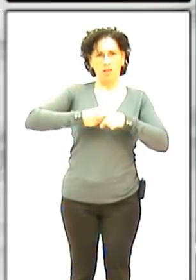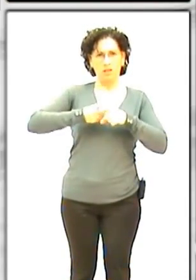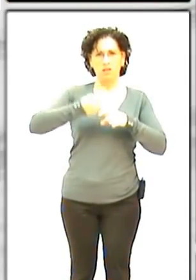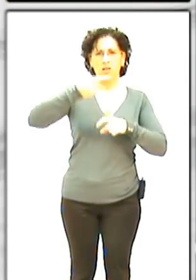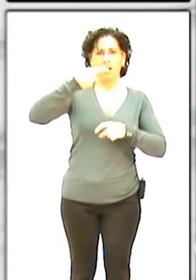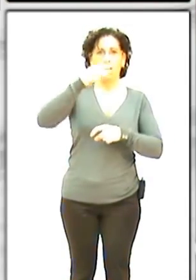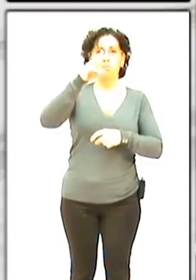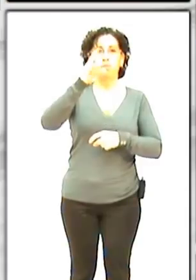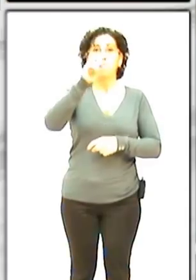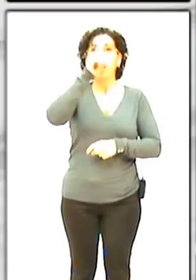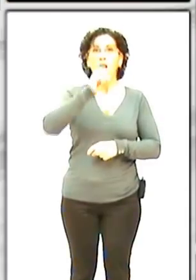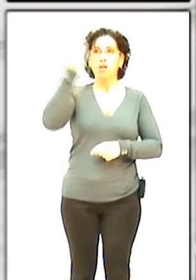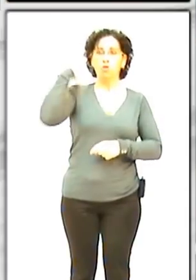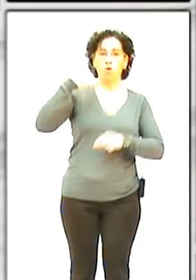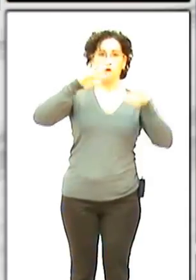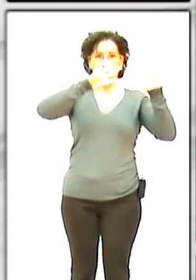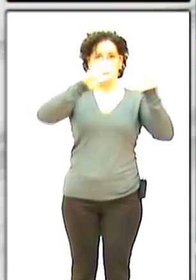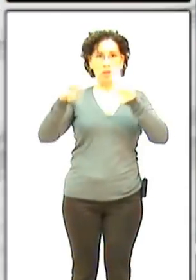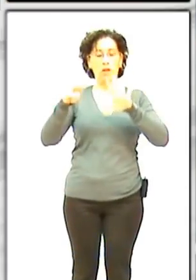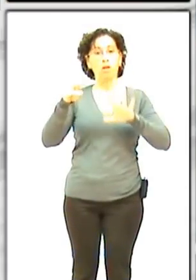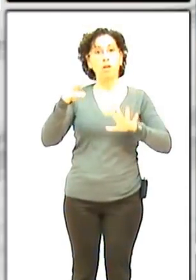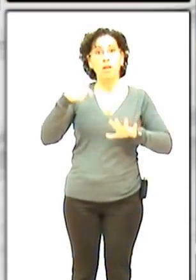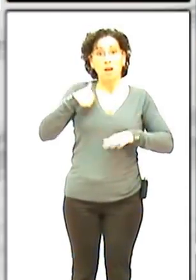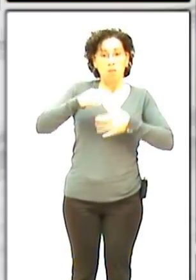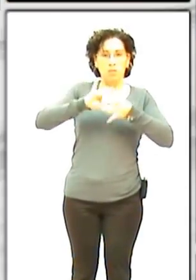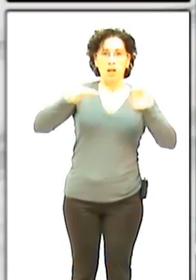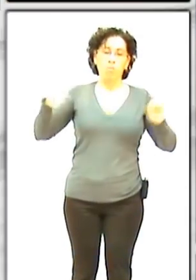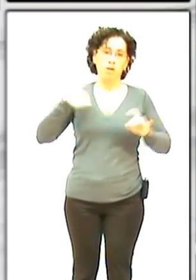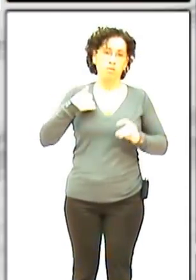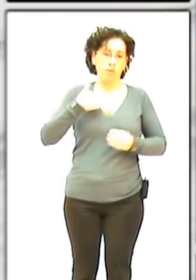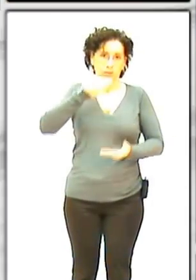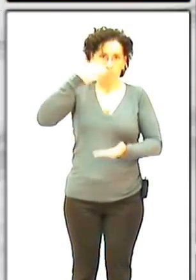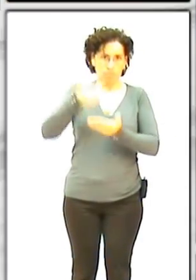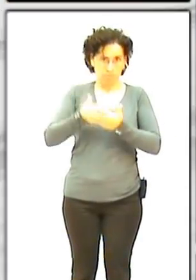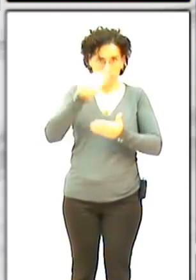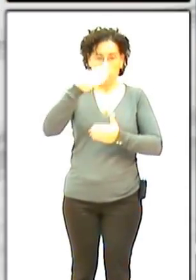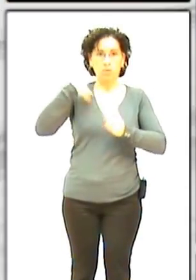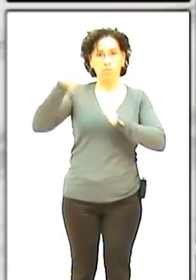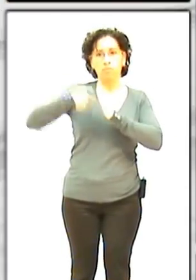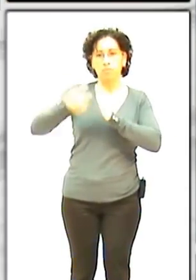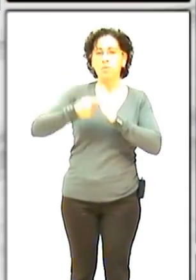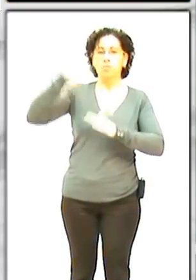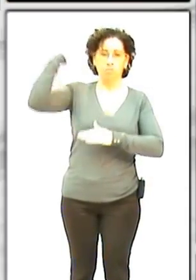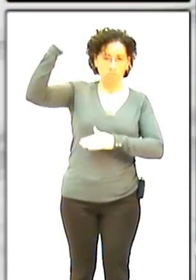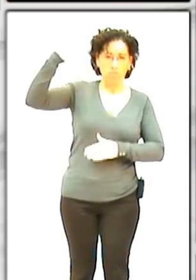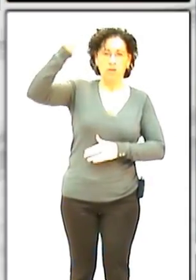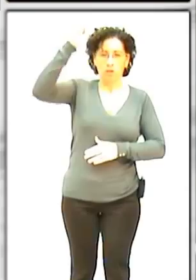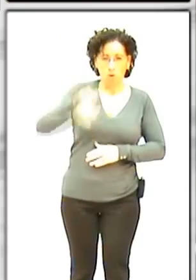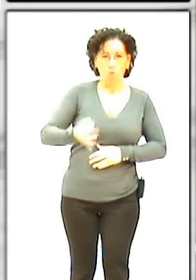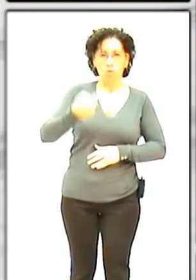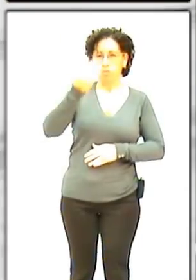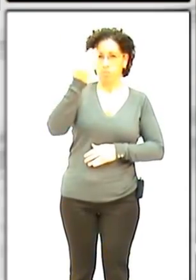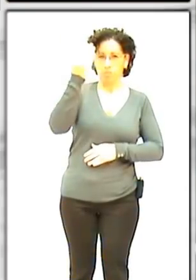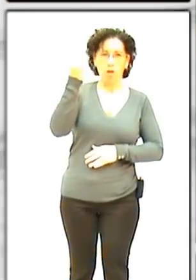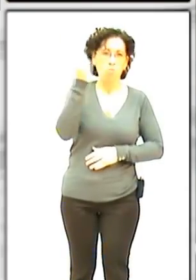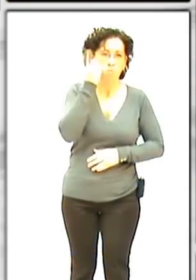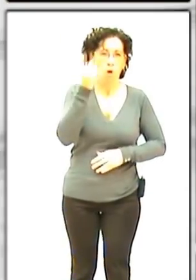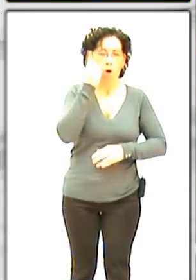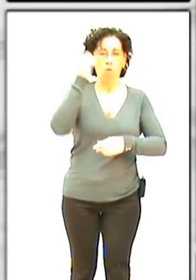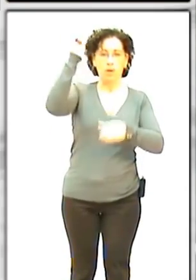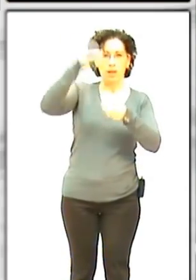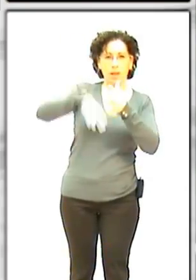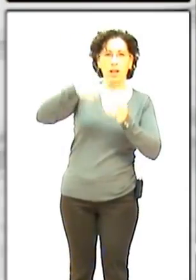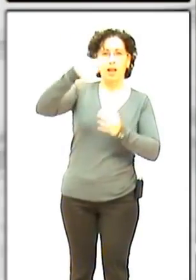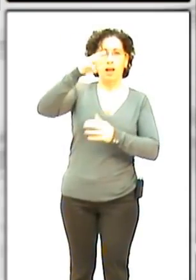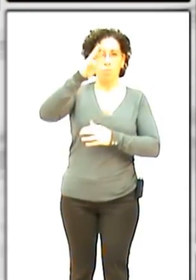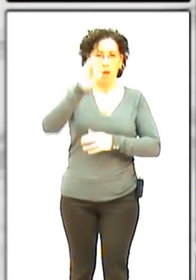en el año 98 y aburría mucho a mis amigos diciéndole algún año encontraréis que los móviles tendrán GPS y tendremos relojes con sistema GPS y me